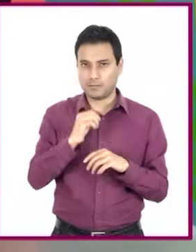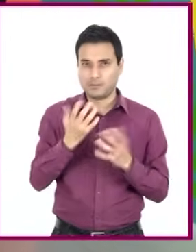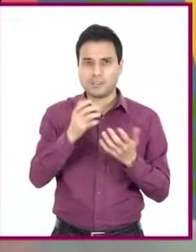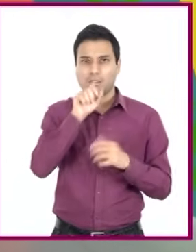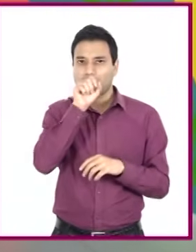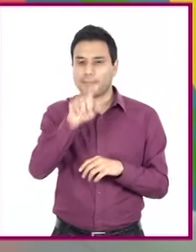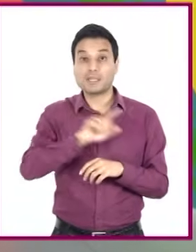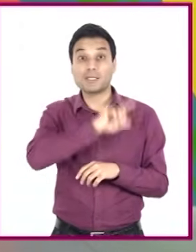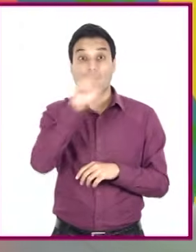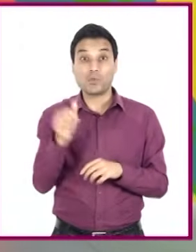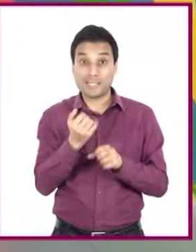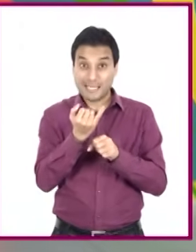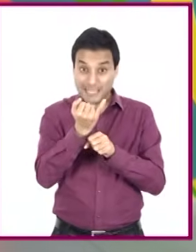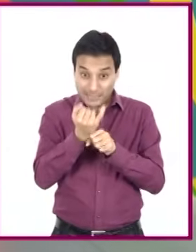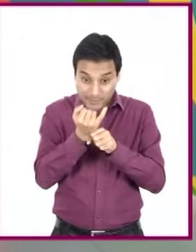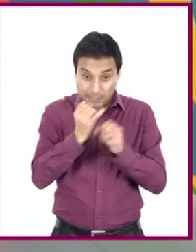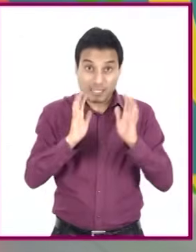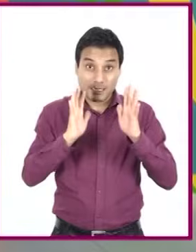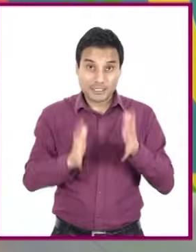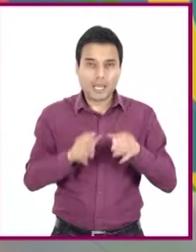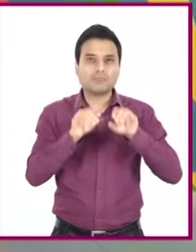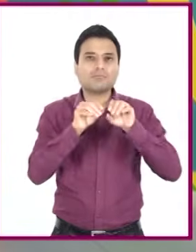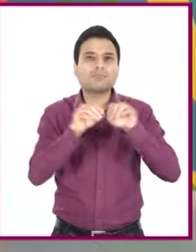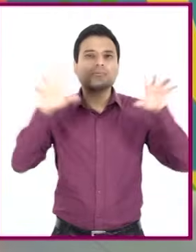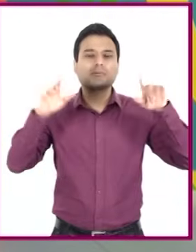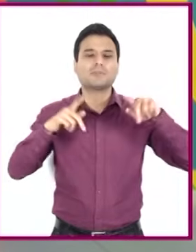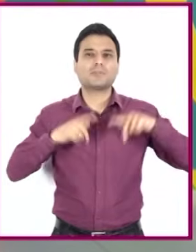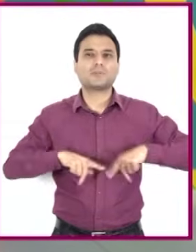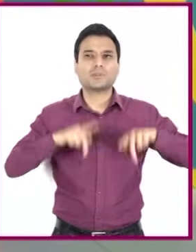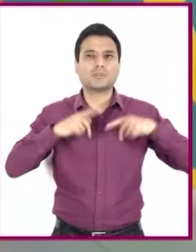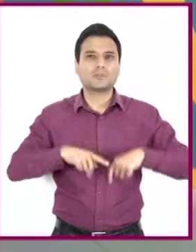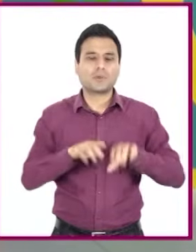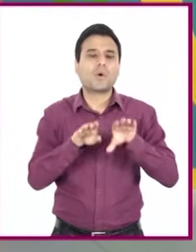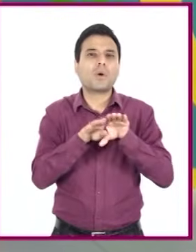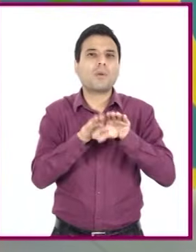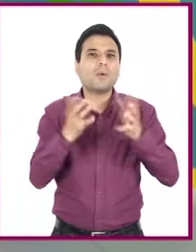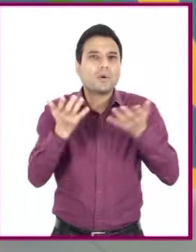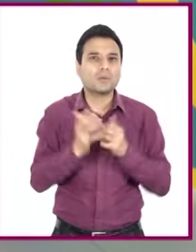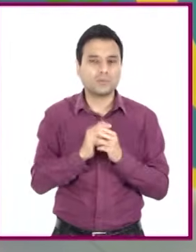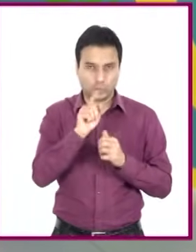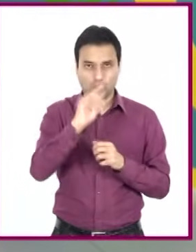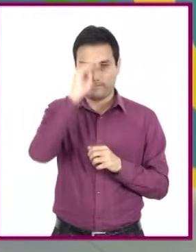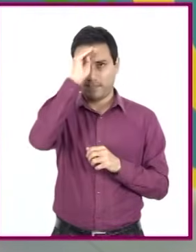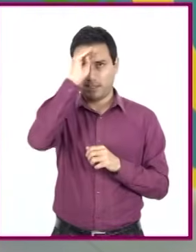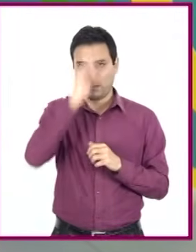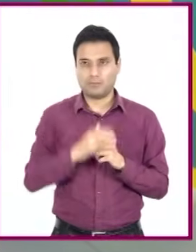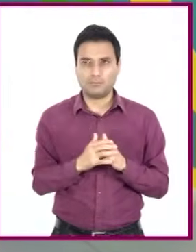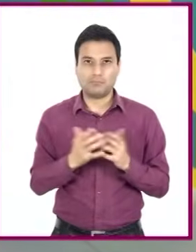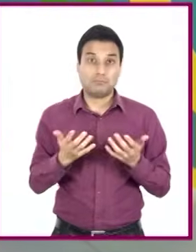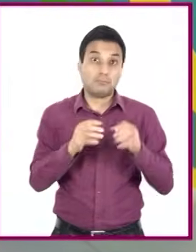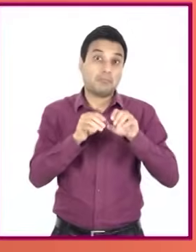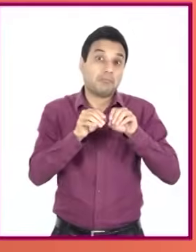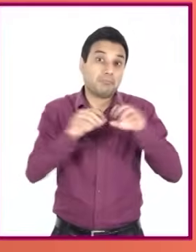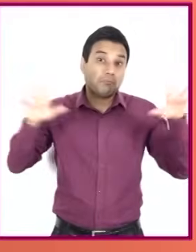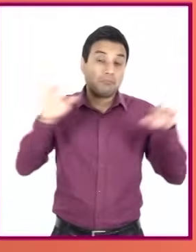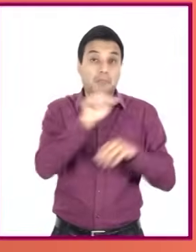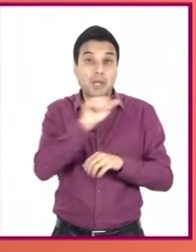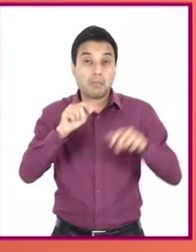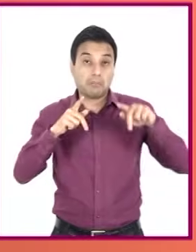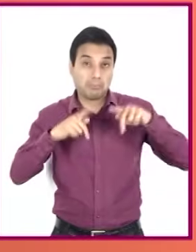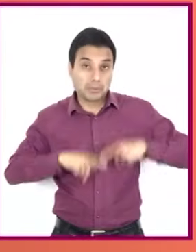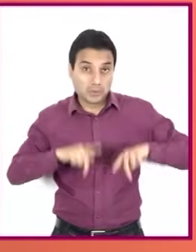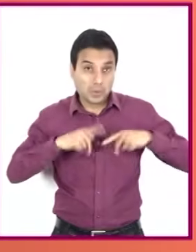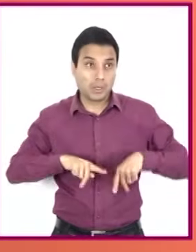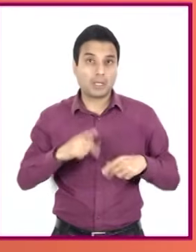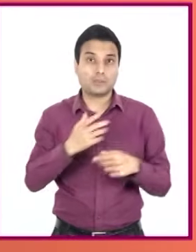comunicar los resultados de su trabajo a su comunidad o a sus compañeras y compañeros, maestras y maestros, ya que